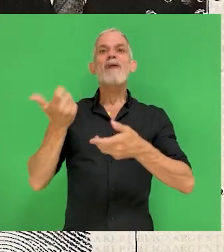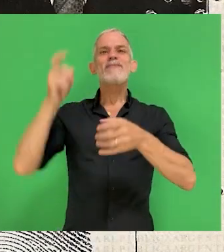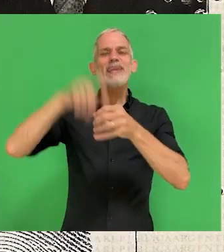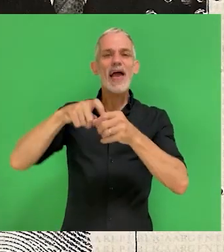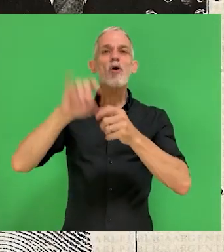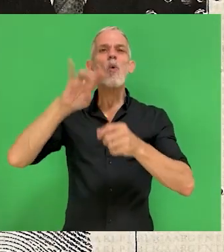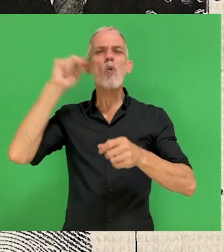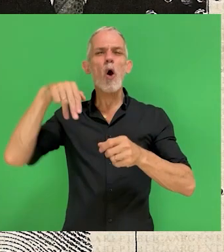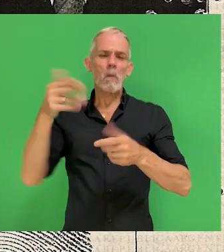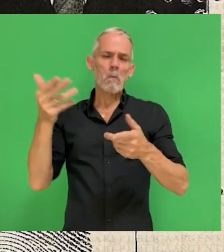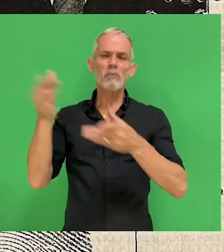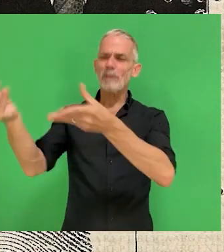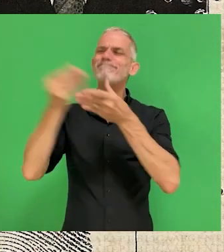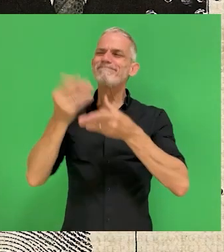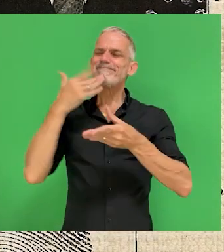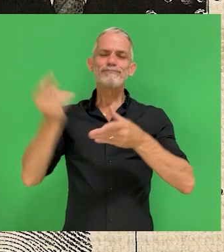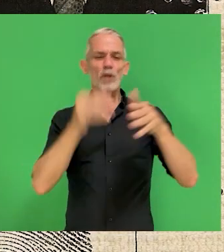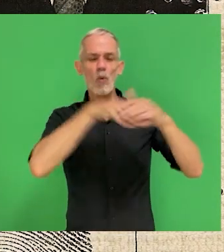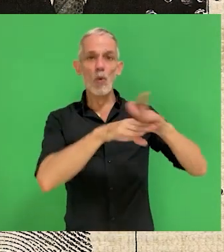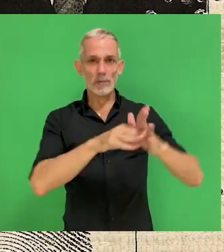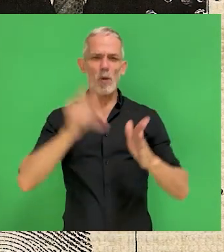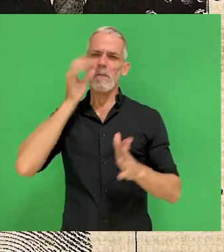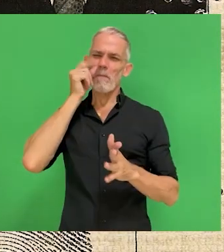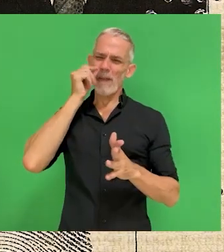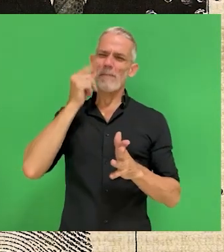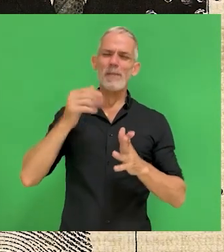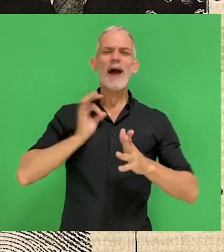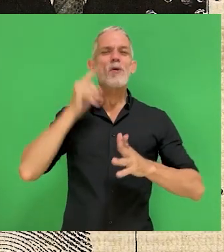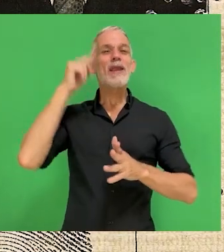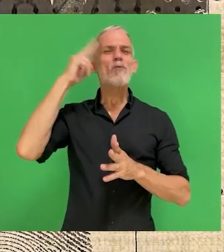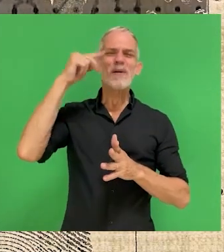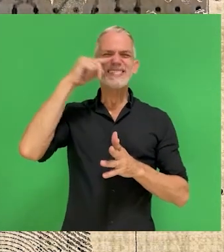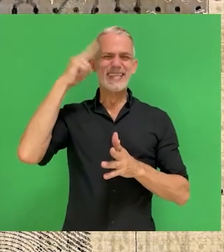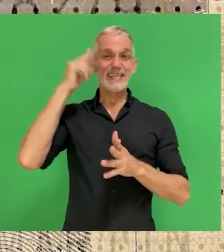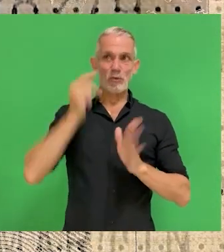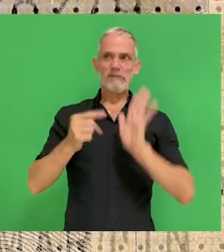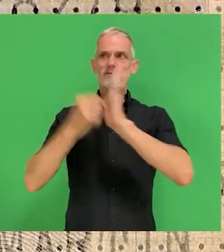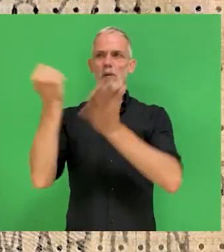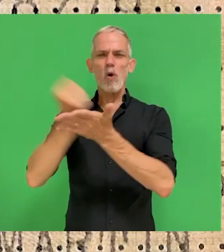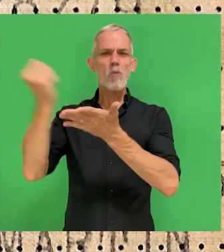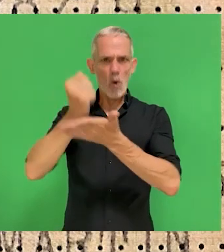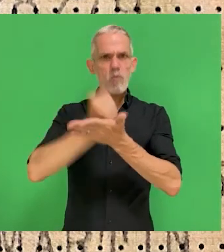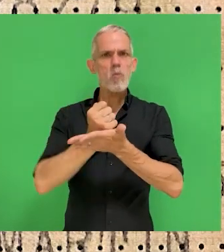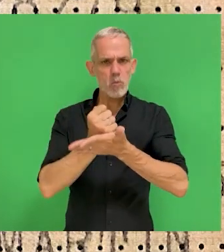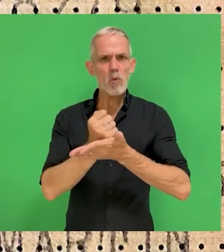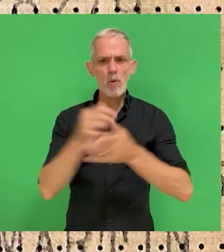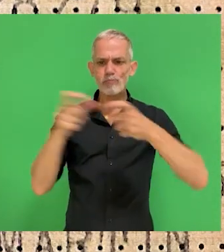estudié muy bien en ese momento, pero me quedó claro que papá los había usado en el 79. Los sellos de migraciones y el cupón de pago de la cuota